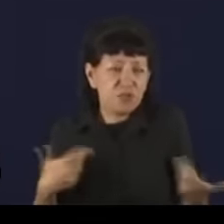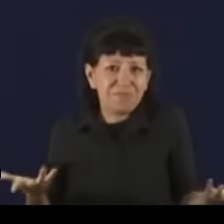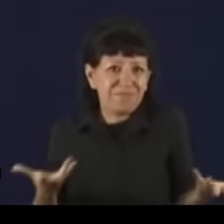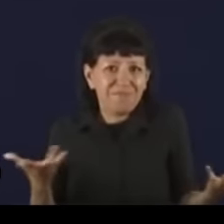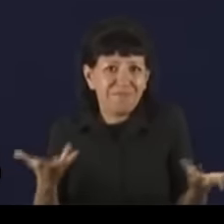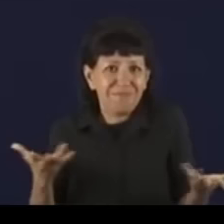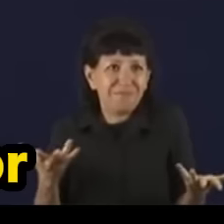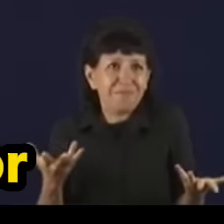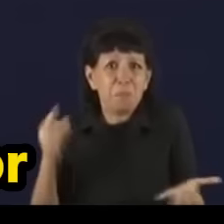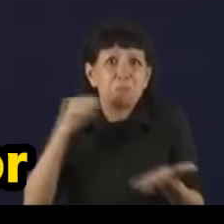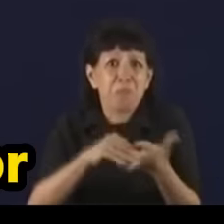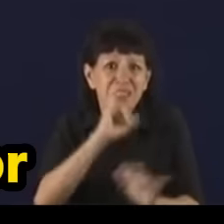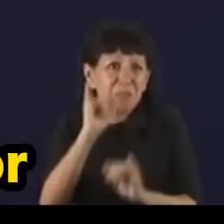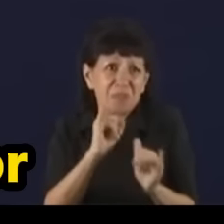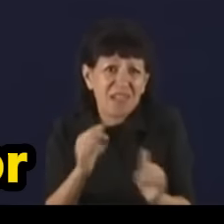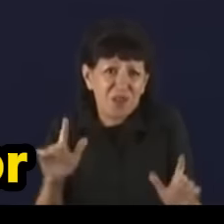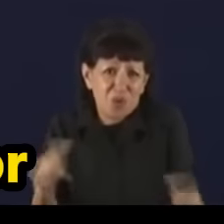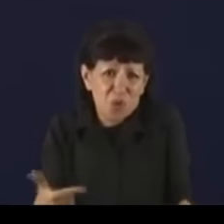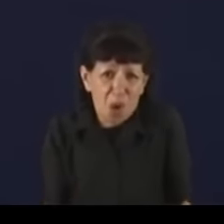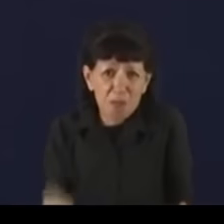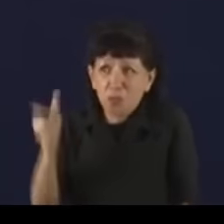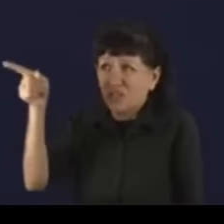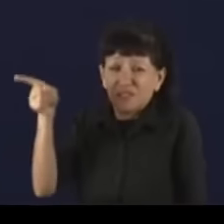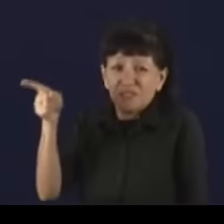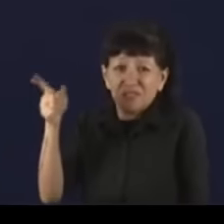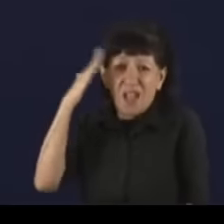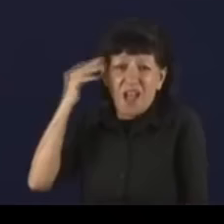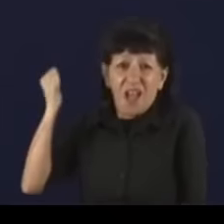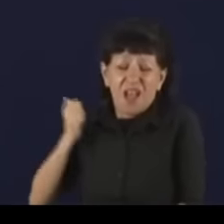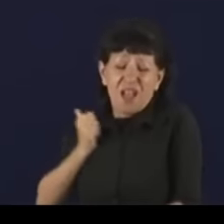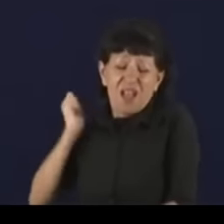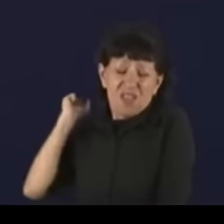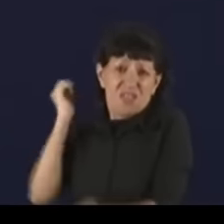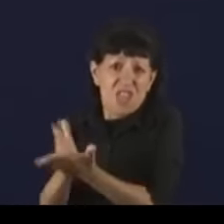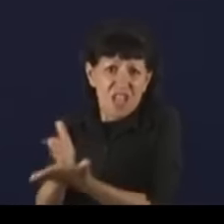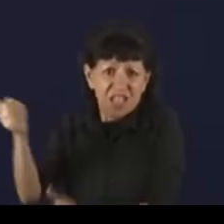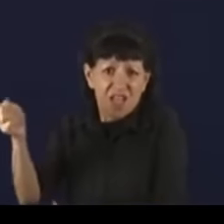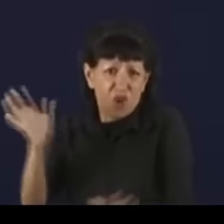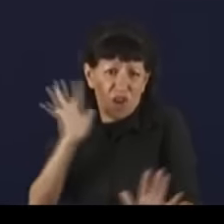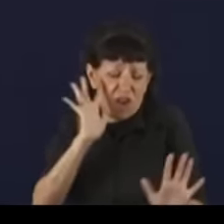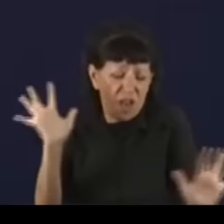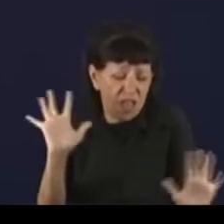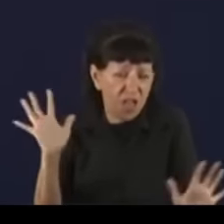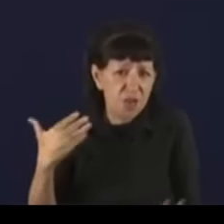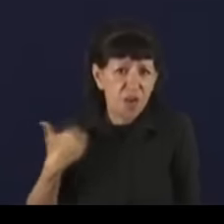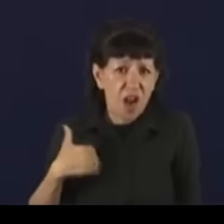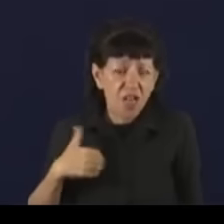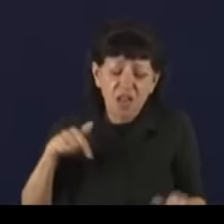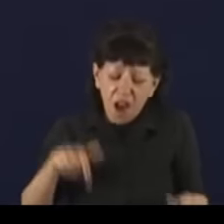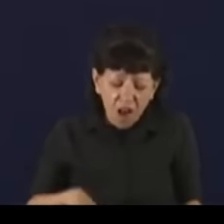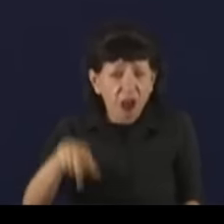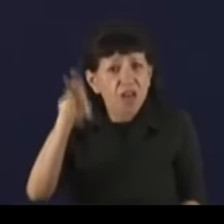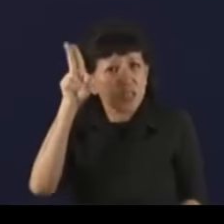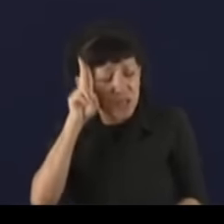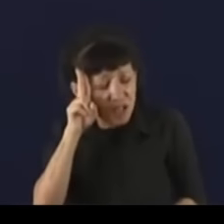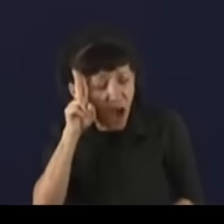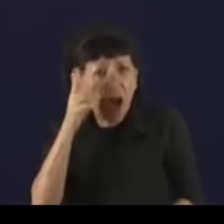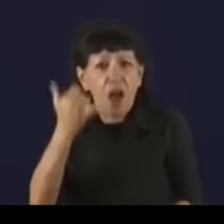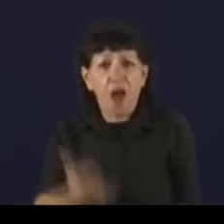no puedo ni hacer más aclaraciones porque no es comparable lo que diga un dictador con lo que diga la oposición de la Argentina, la que por supuesto respetamos, con la que